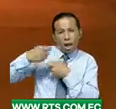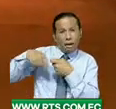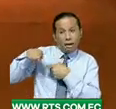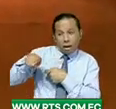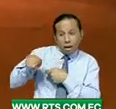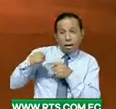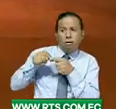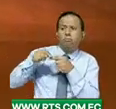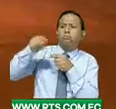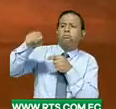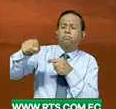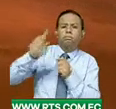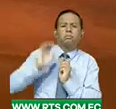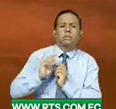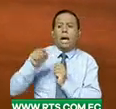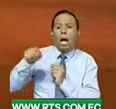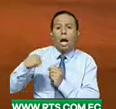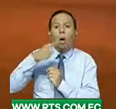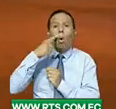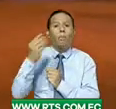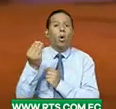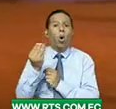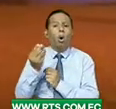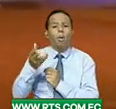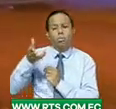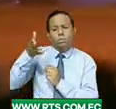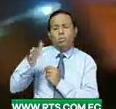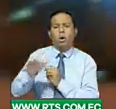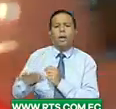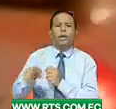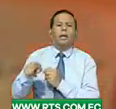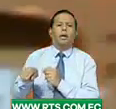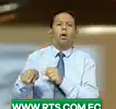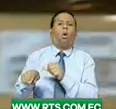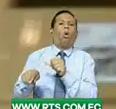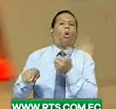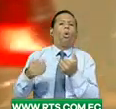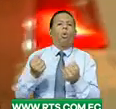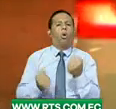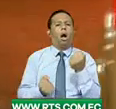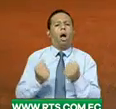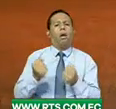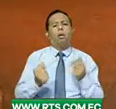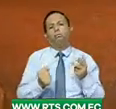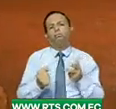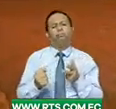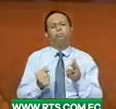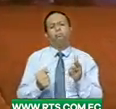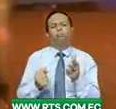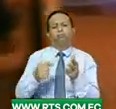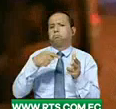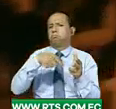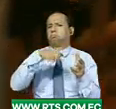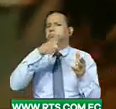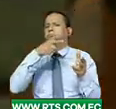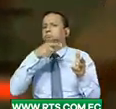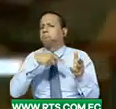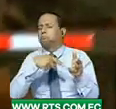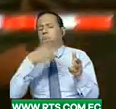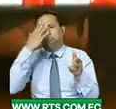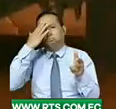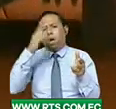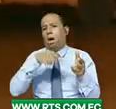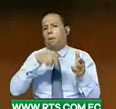rápidas. Allí falleció este joven de 25 años cuando fue interceptado por un sujeto aún desconocido que se